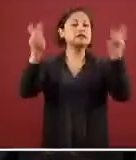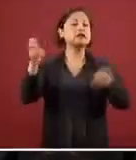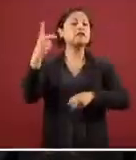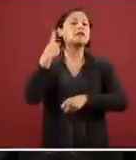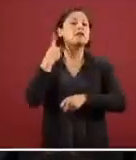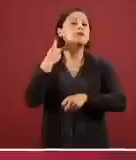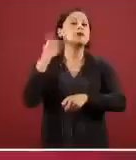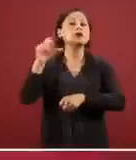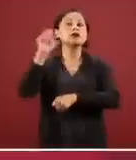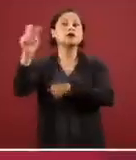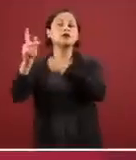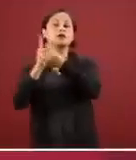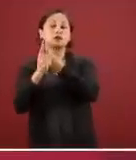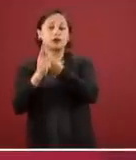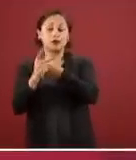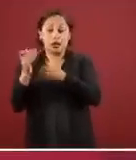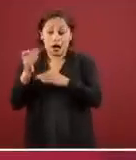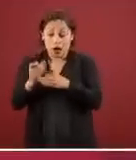otro asunto.